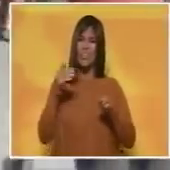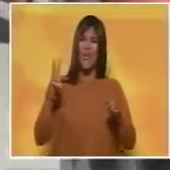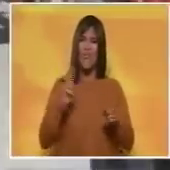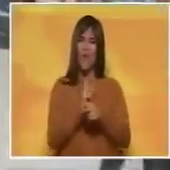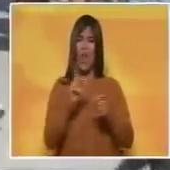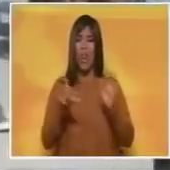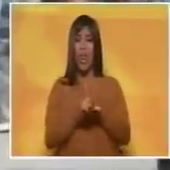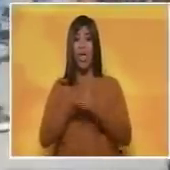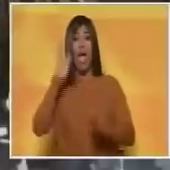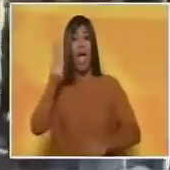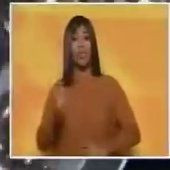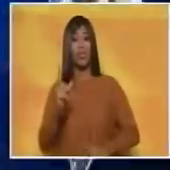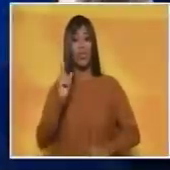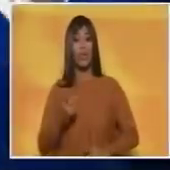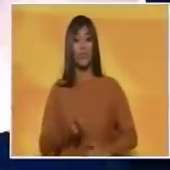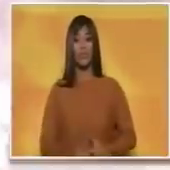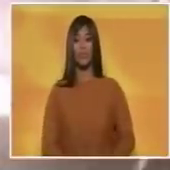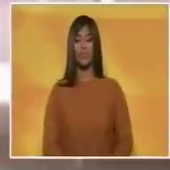la ley.